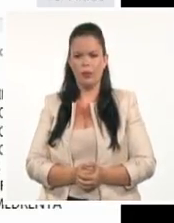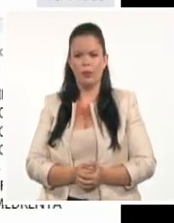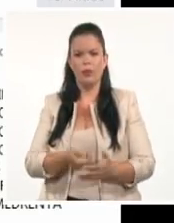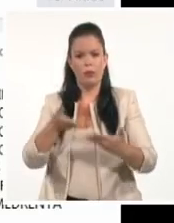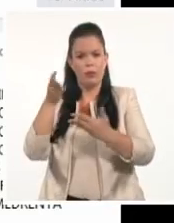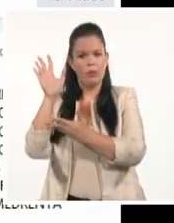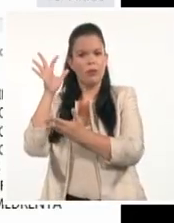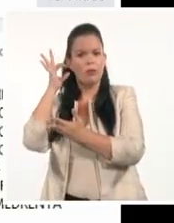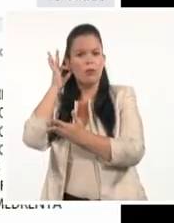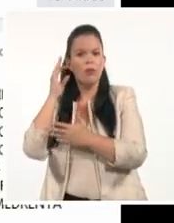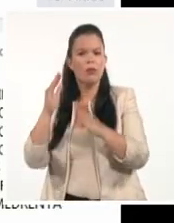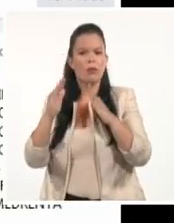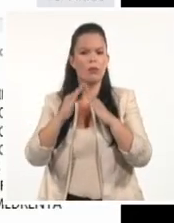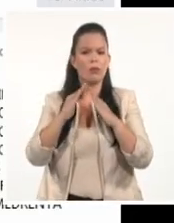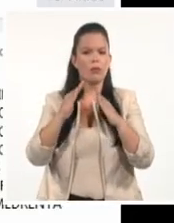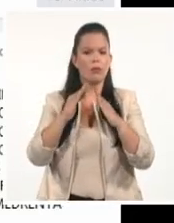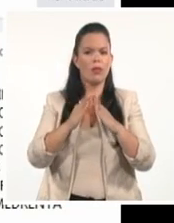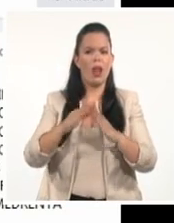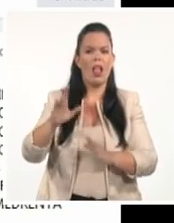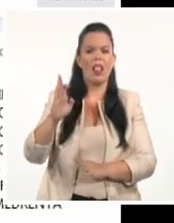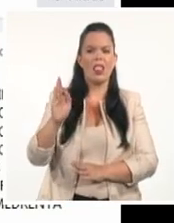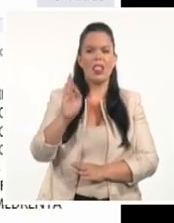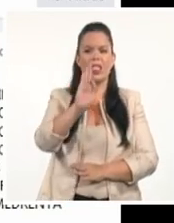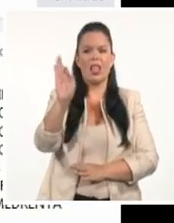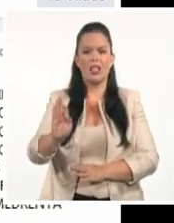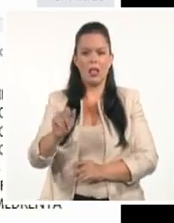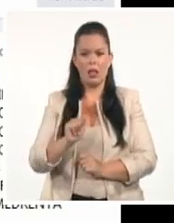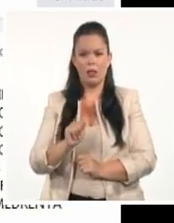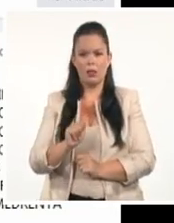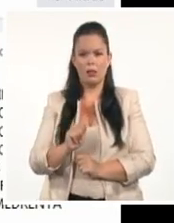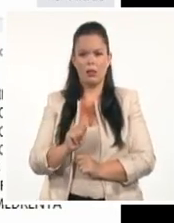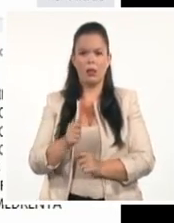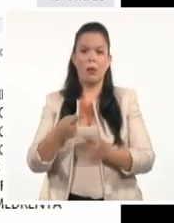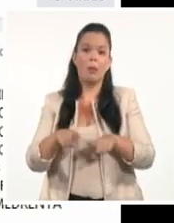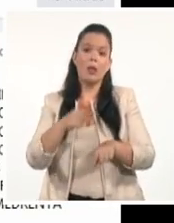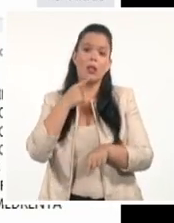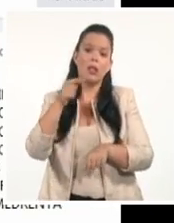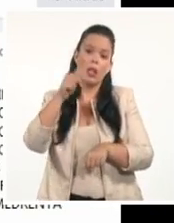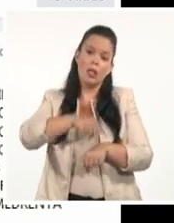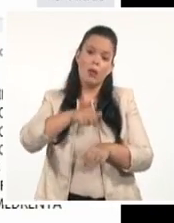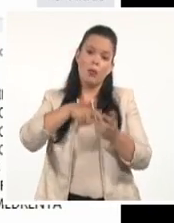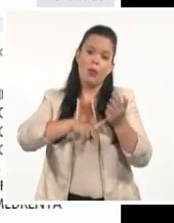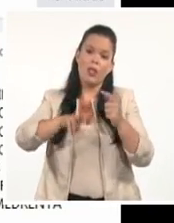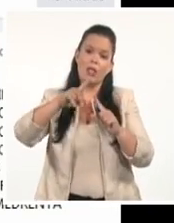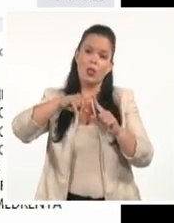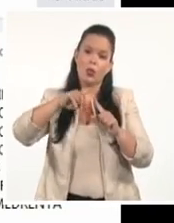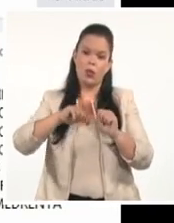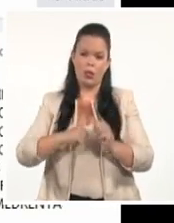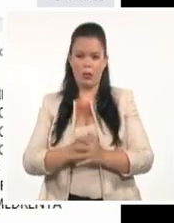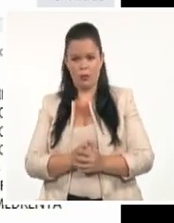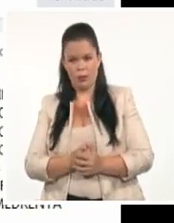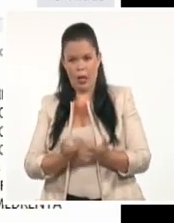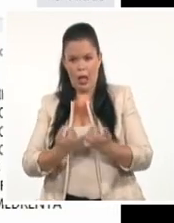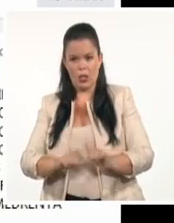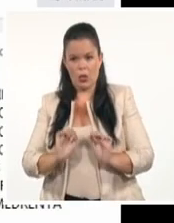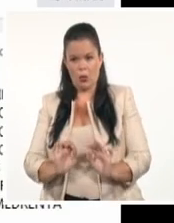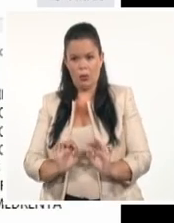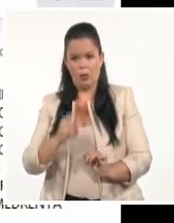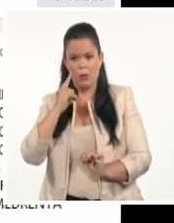en Austin, Texas. Dice que es de Las Tunas, de la provincia de Las Tunas, aquí en Cuba. Vean la imagen de portada porque luego la